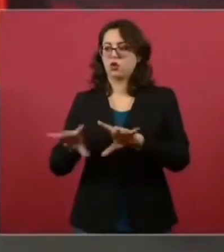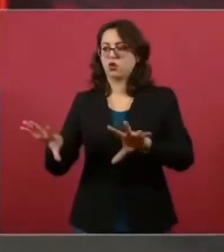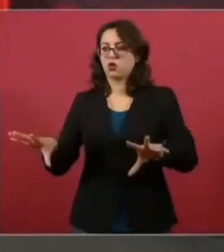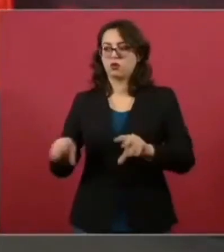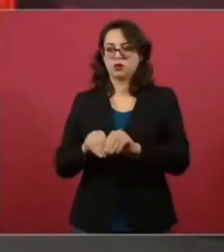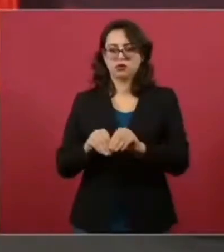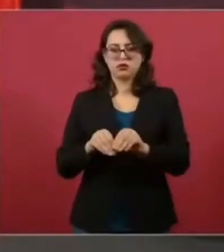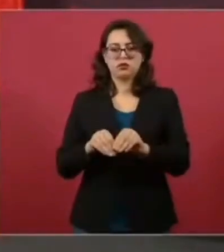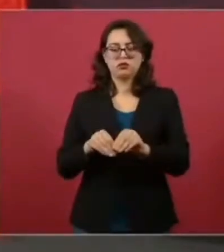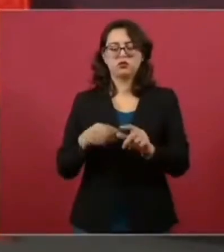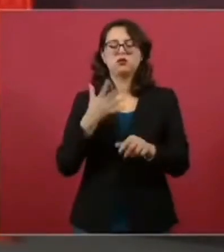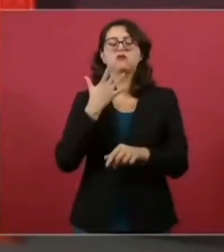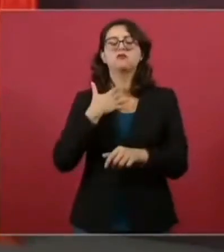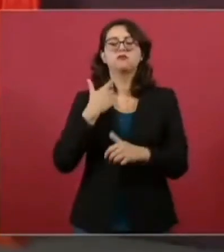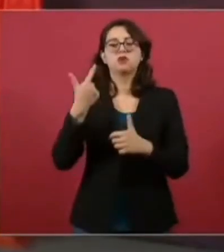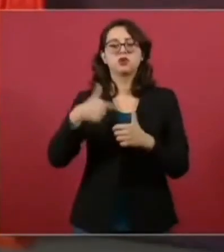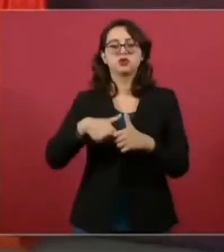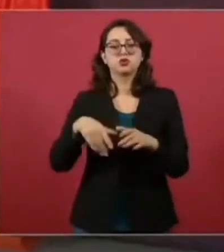Miren,